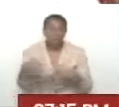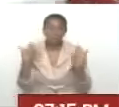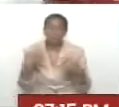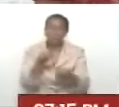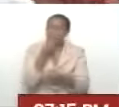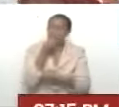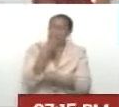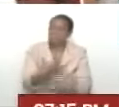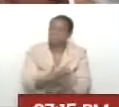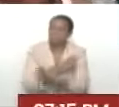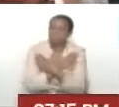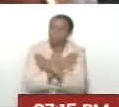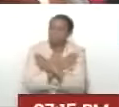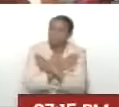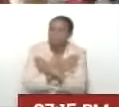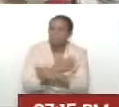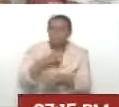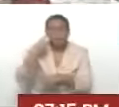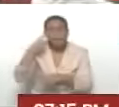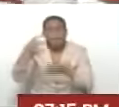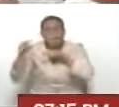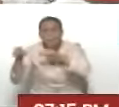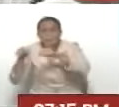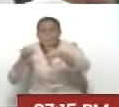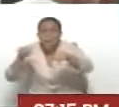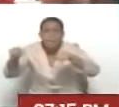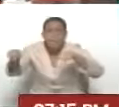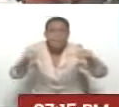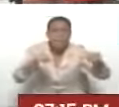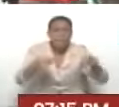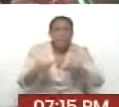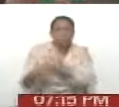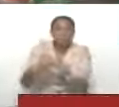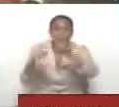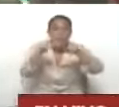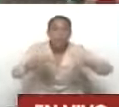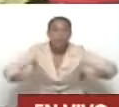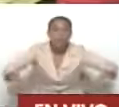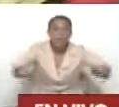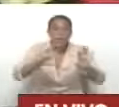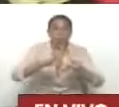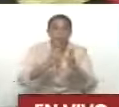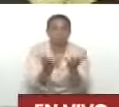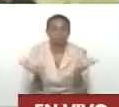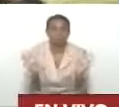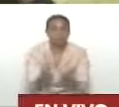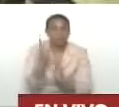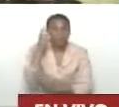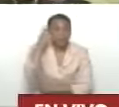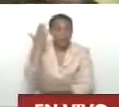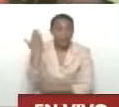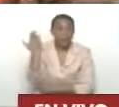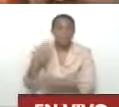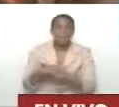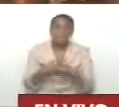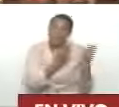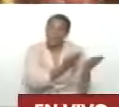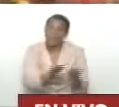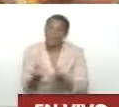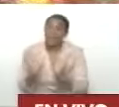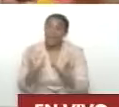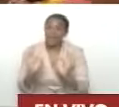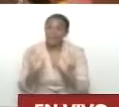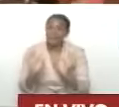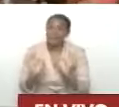bonita, recorriendo nuestro país, como lo vamos a ver. Tengo invitados que